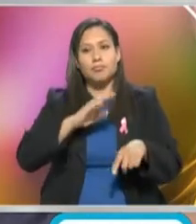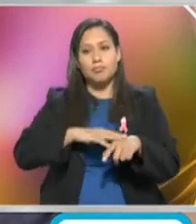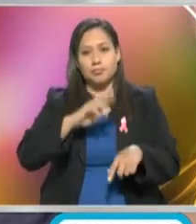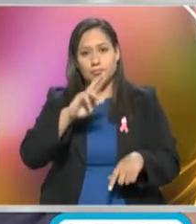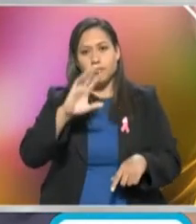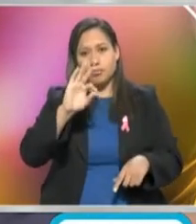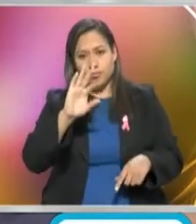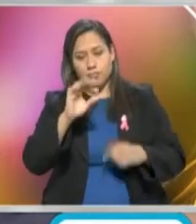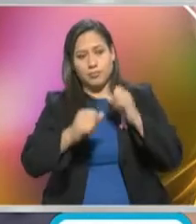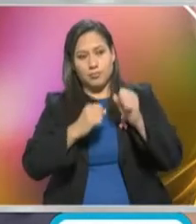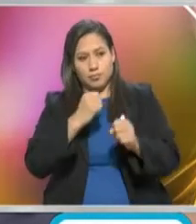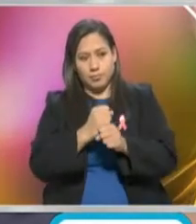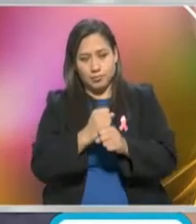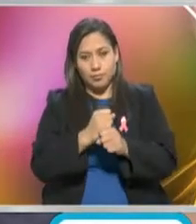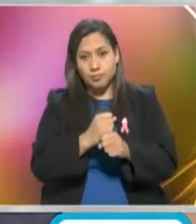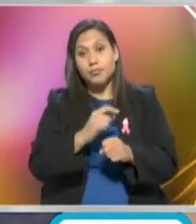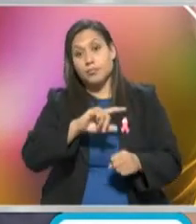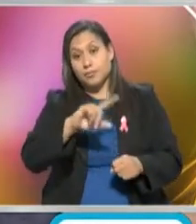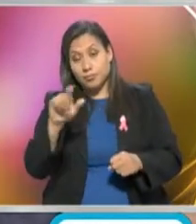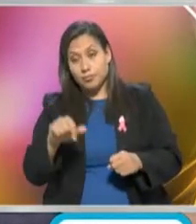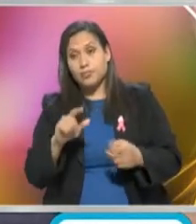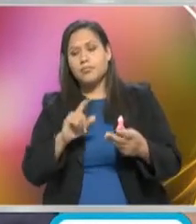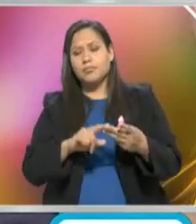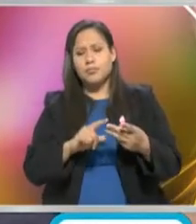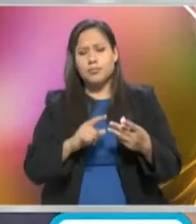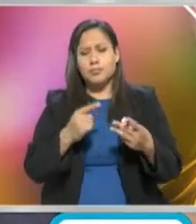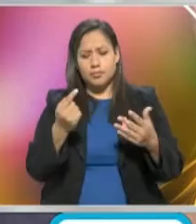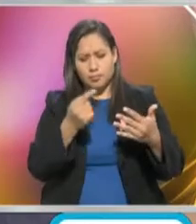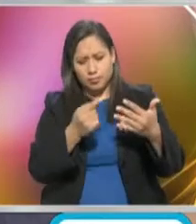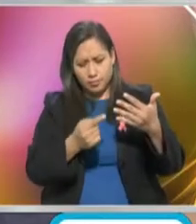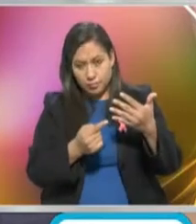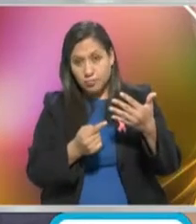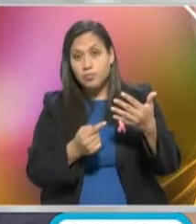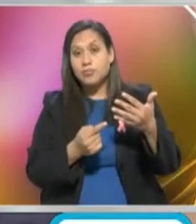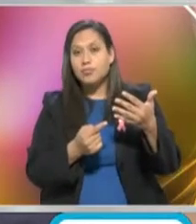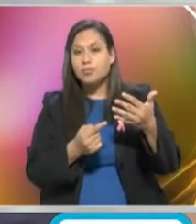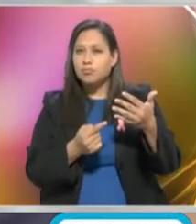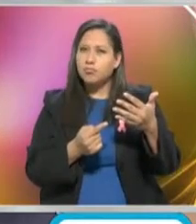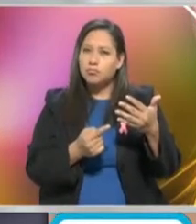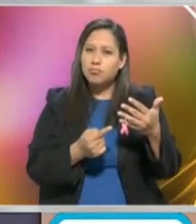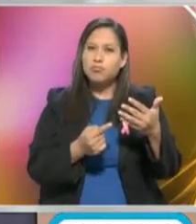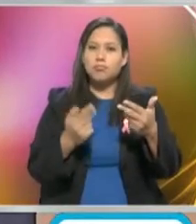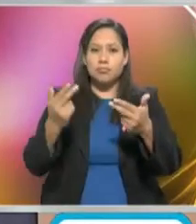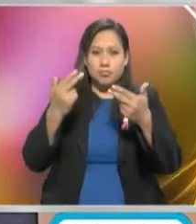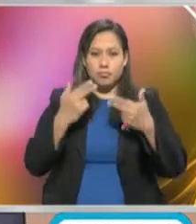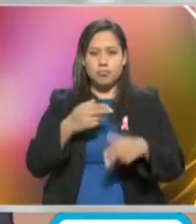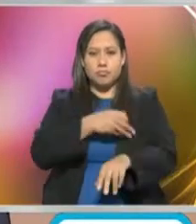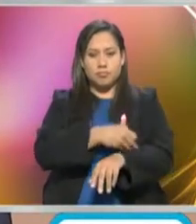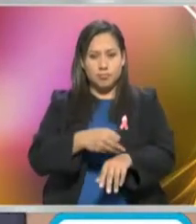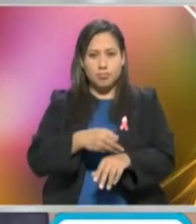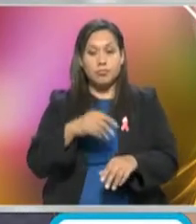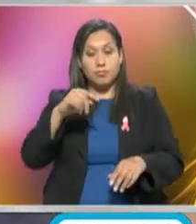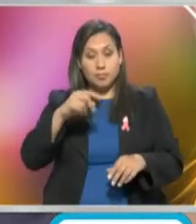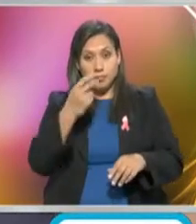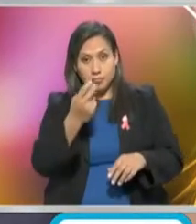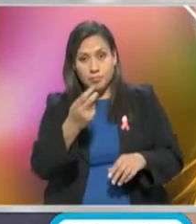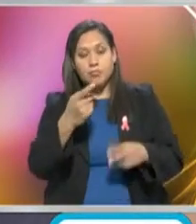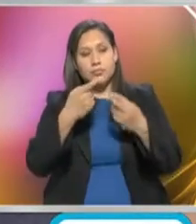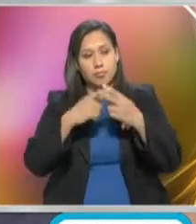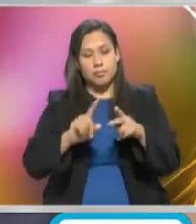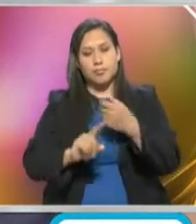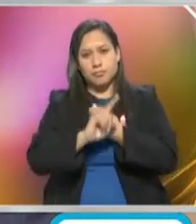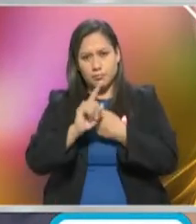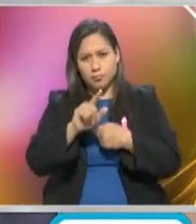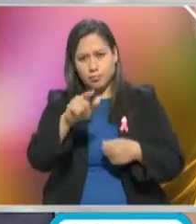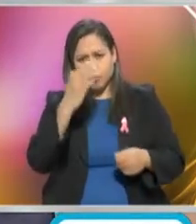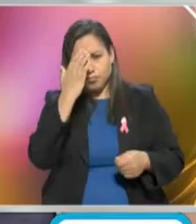de 40 años de edad. Y luego son todos aquellos factores heredofamiliares. Aquí es donde entra ese fenómeno